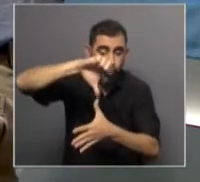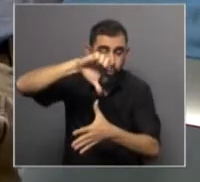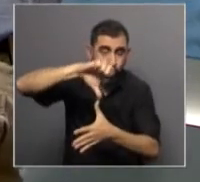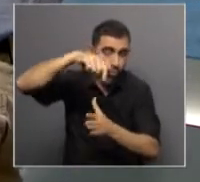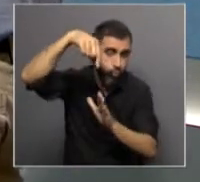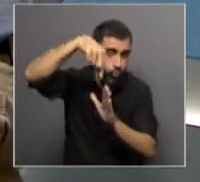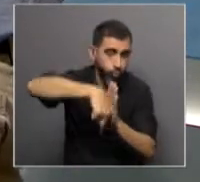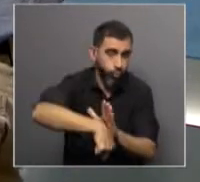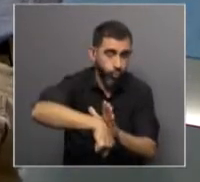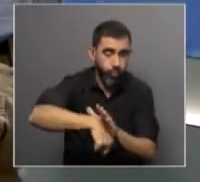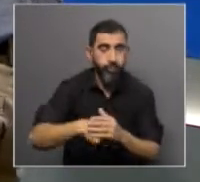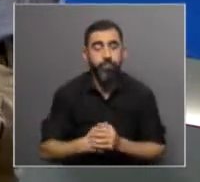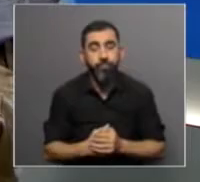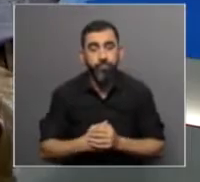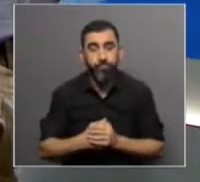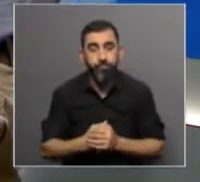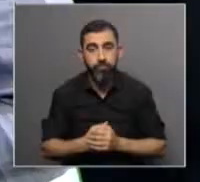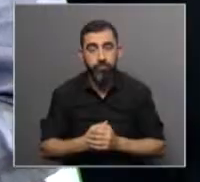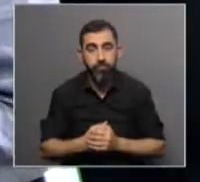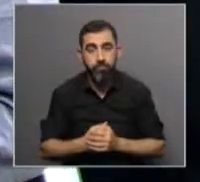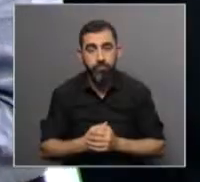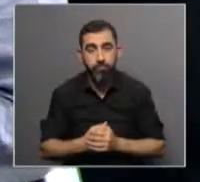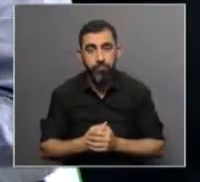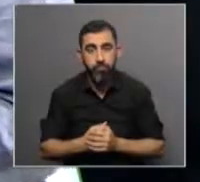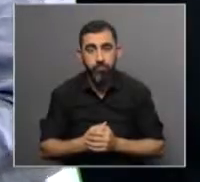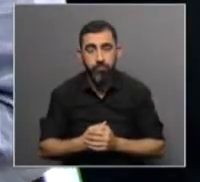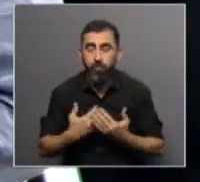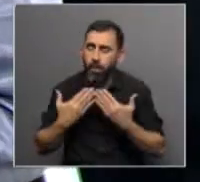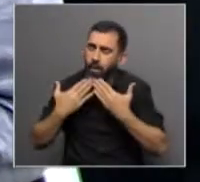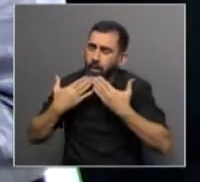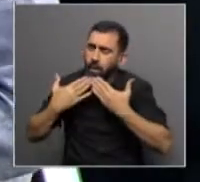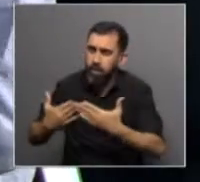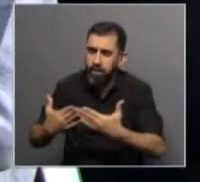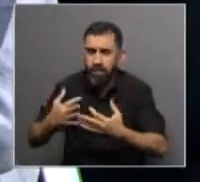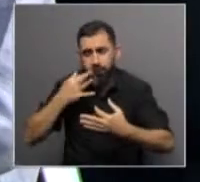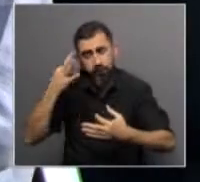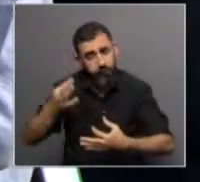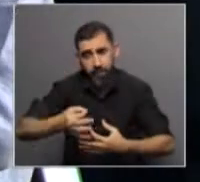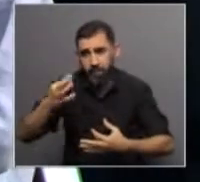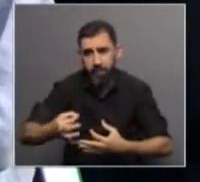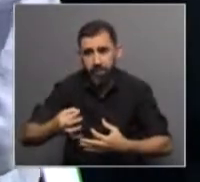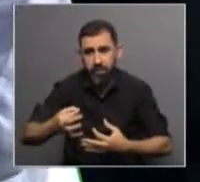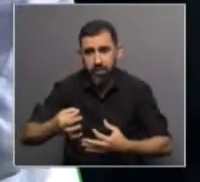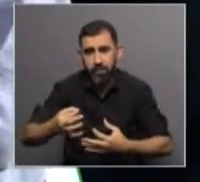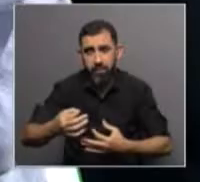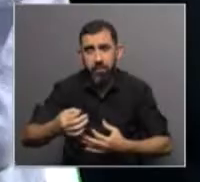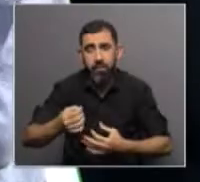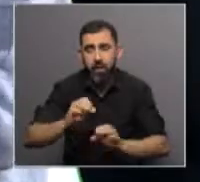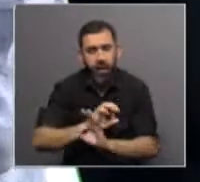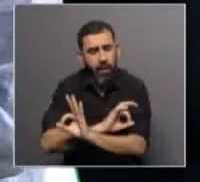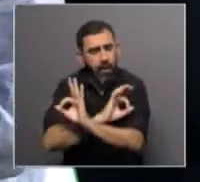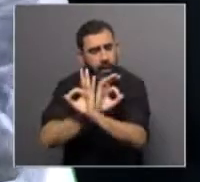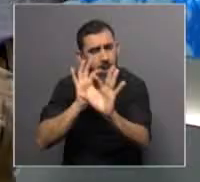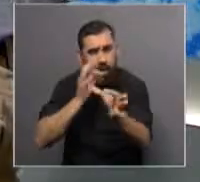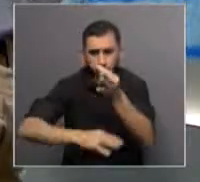del continente sudamericano. Jorge Rabasa, muchísimas gracias. La verdad que ha sido, lo digo una vez más,